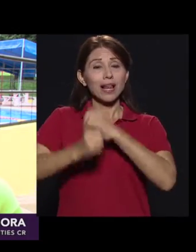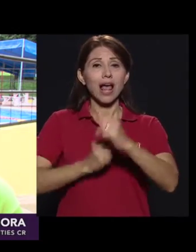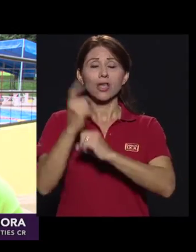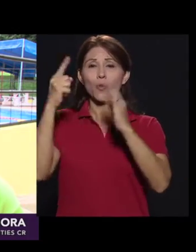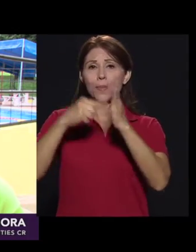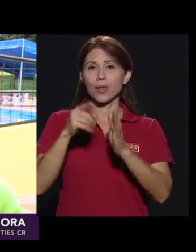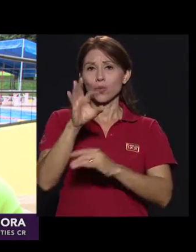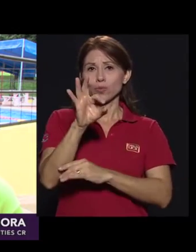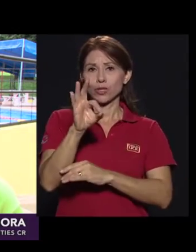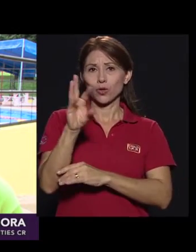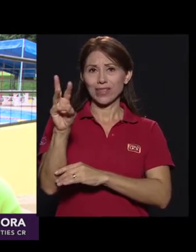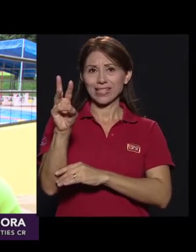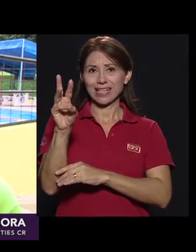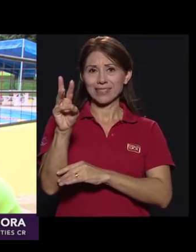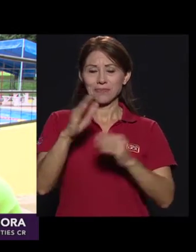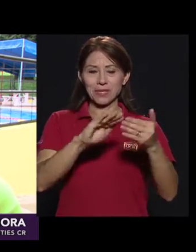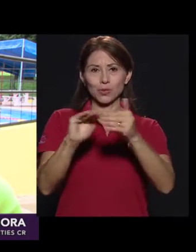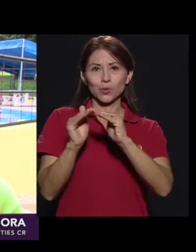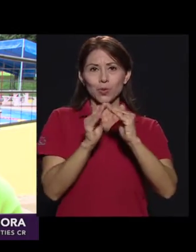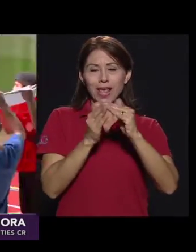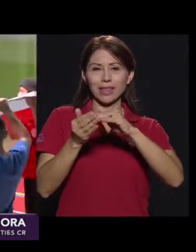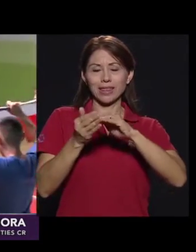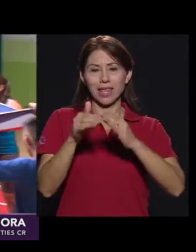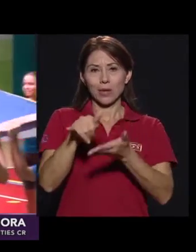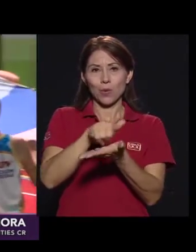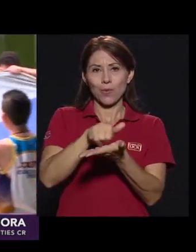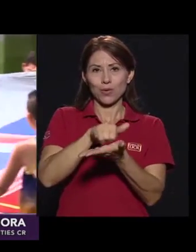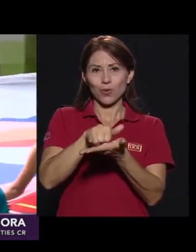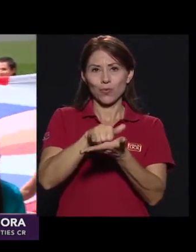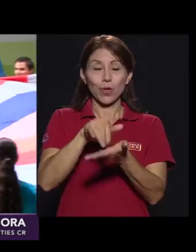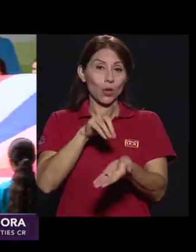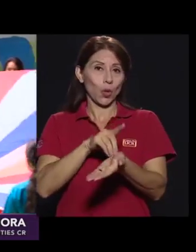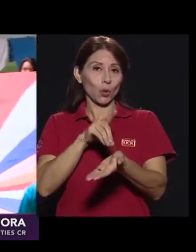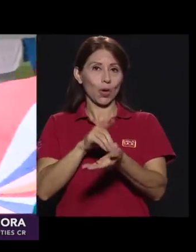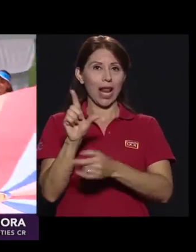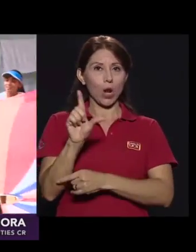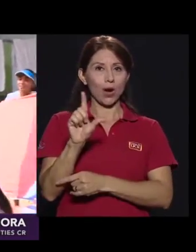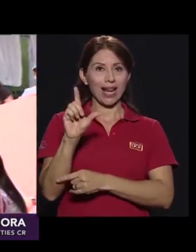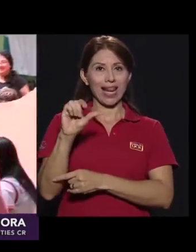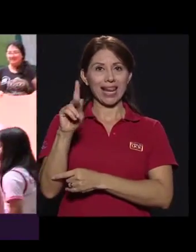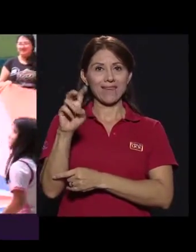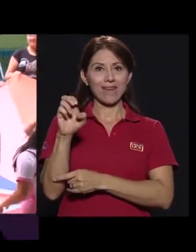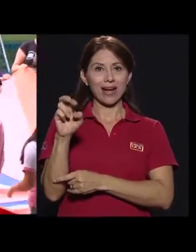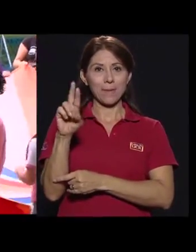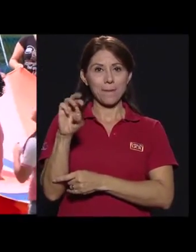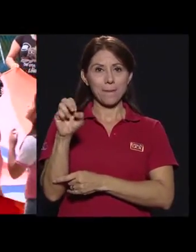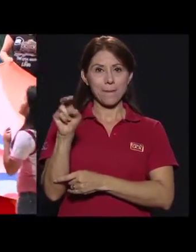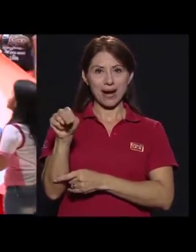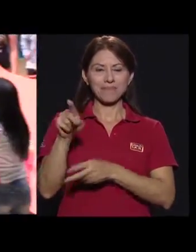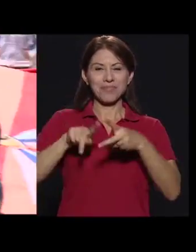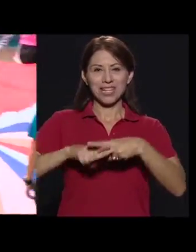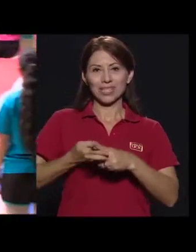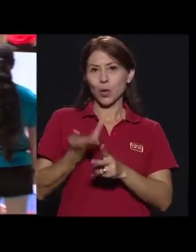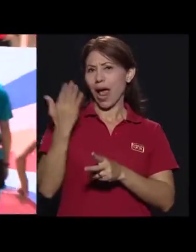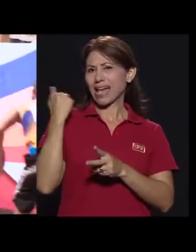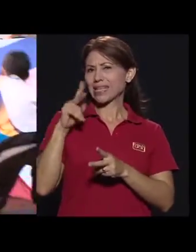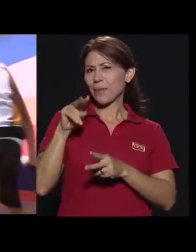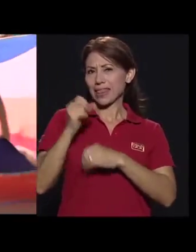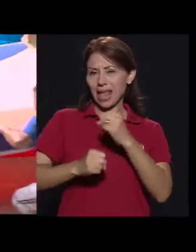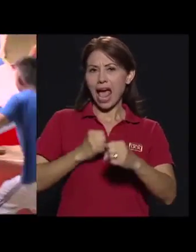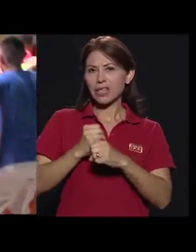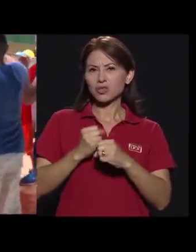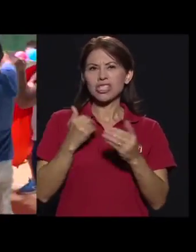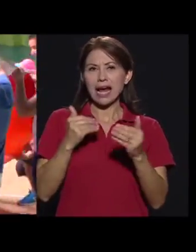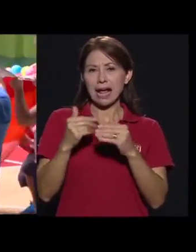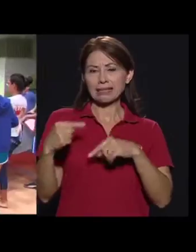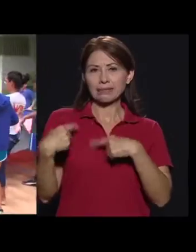Brockport, en Nueva York. La doctora Lauren Lieberman lo inició hace 20 años, prácticamente, van para